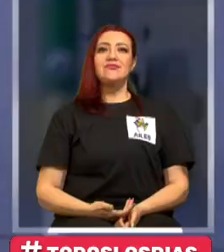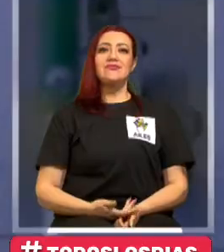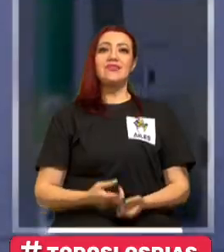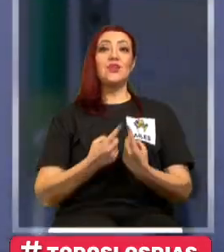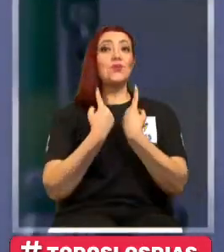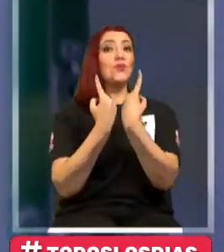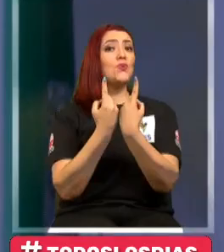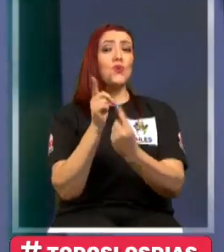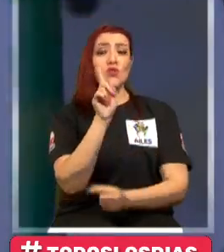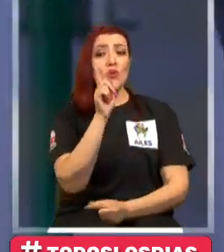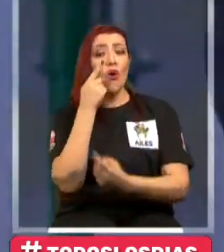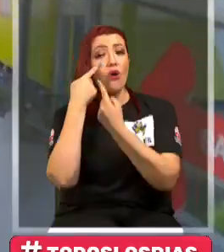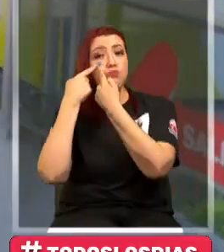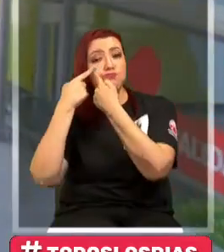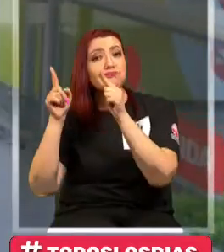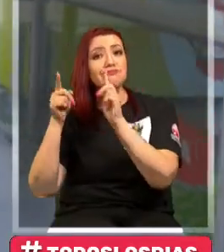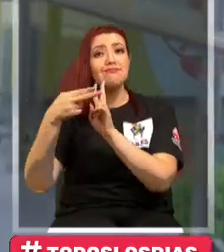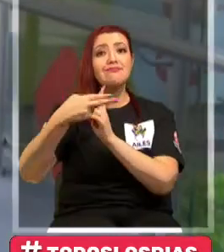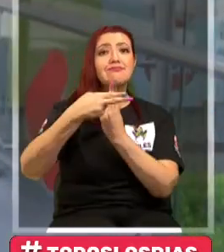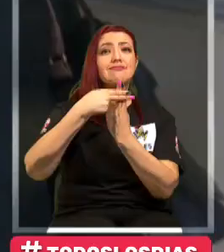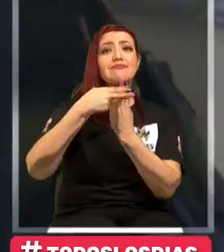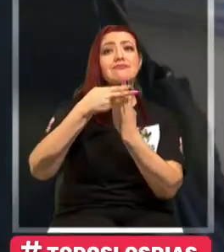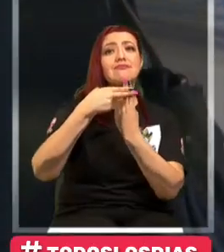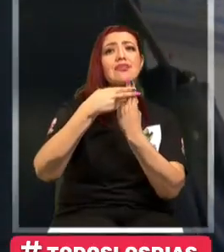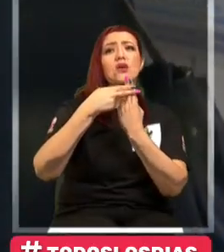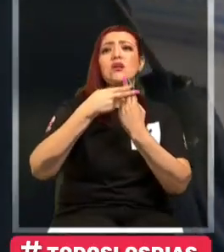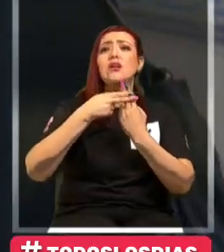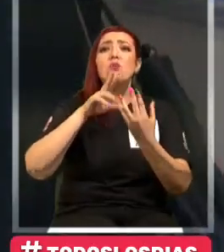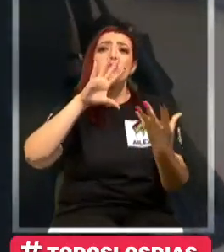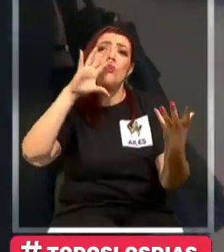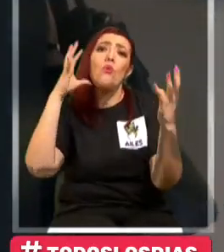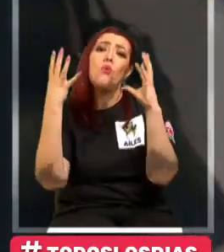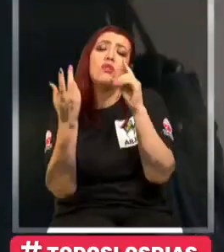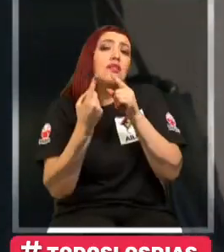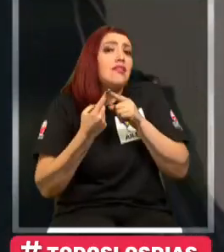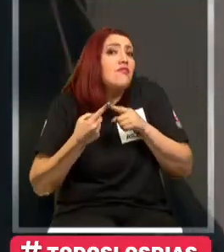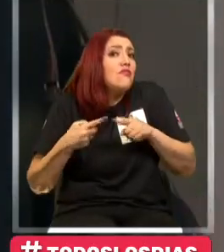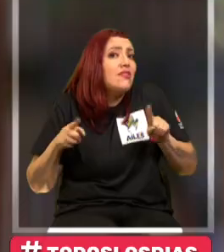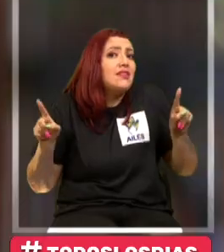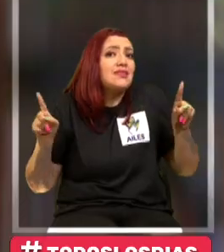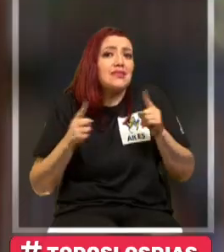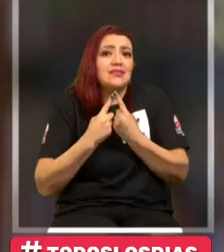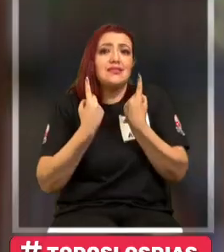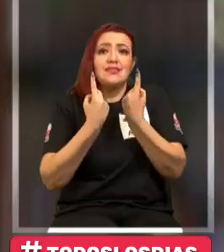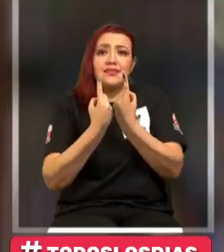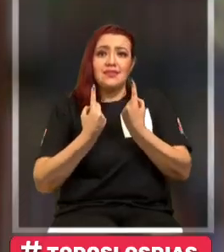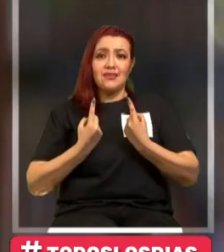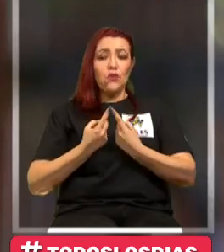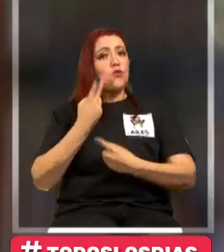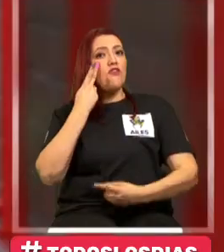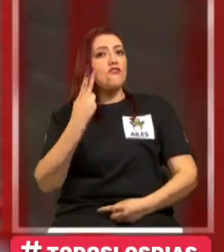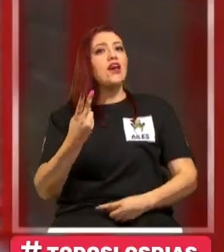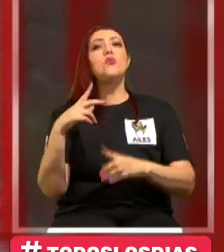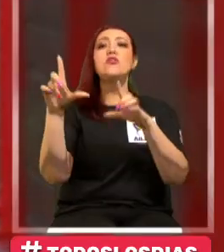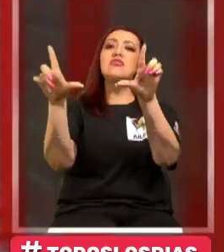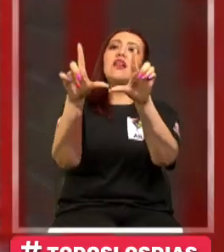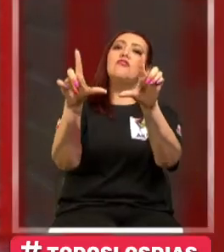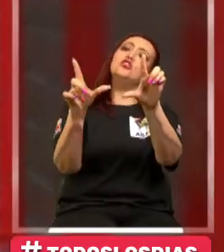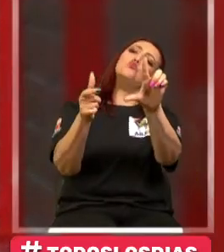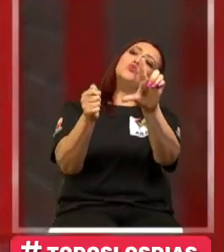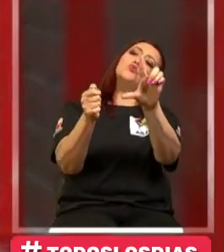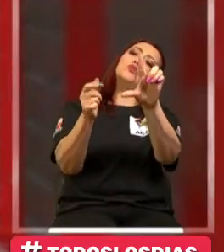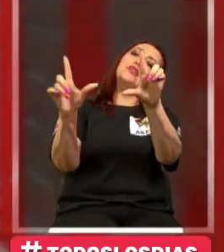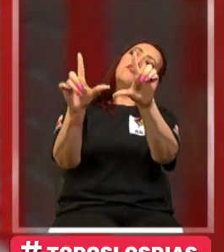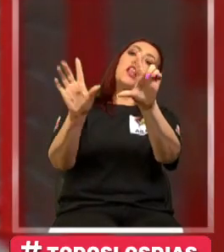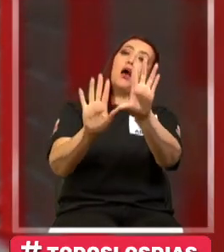Nosotros no conocíamos la Teletón. Fue todo un mundo totalmente distinto para nosotros. Porque uno siempre lo ve de detrás de la televisión. Y es como un ambiente